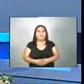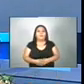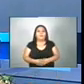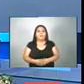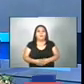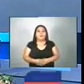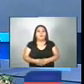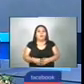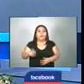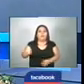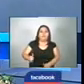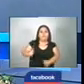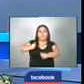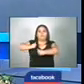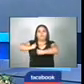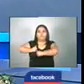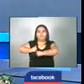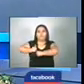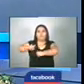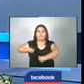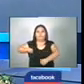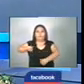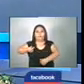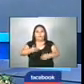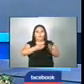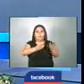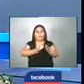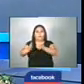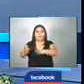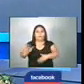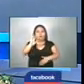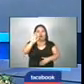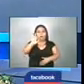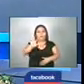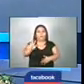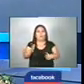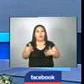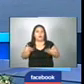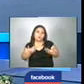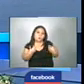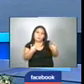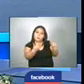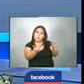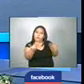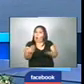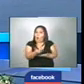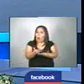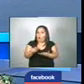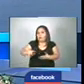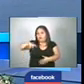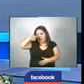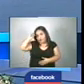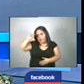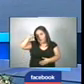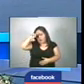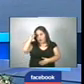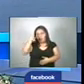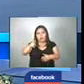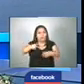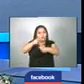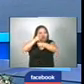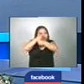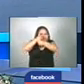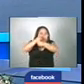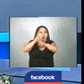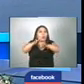Y los elementos de la Fuerza Armada que participan en la Fase 5 del Plan Control Territorial recibieron nuevo equipo de trabajo, entre estos cámaras que